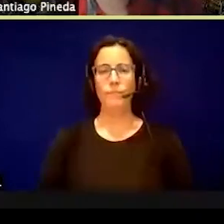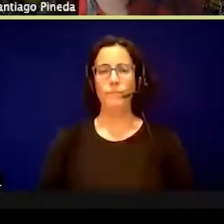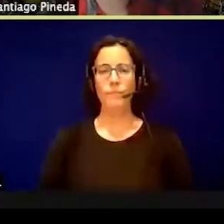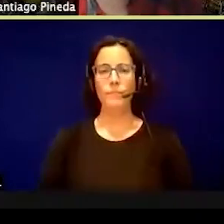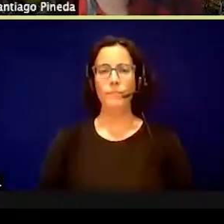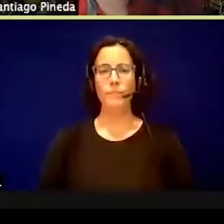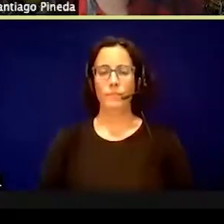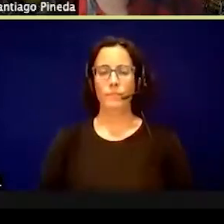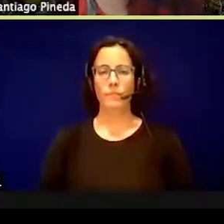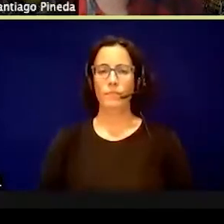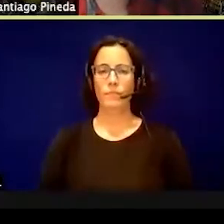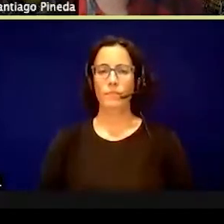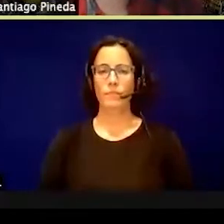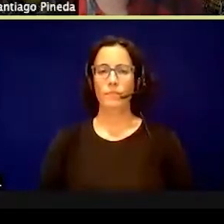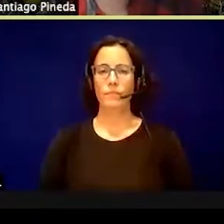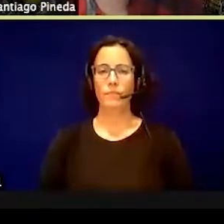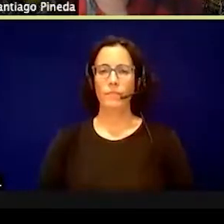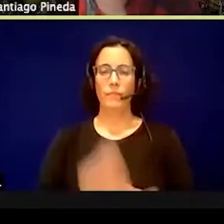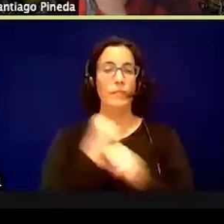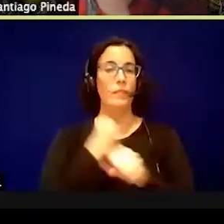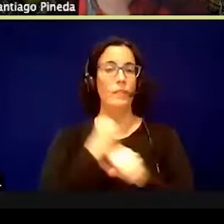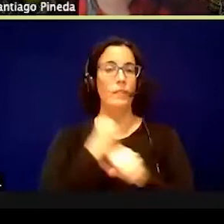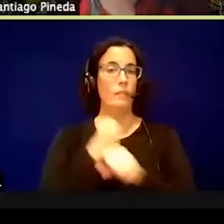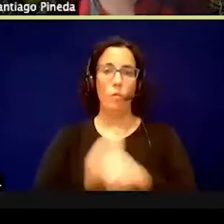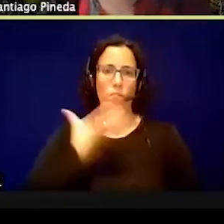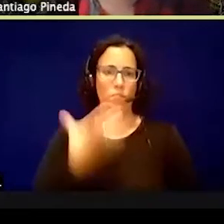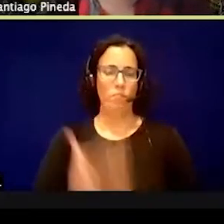Y estamos haciendo el trabajo con más pasión.